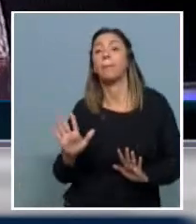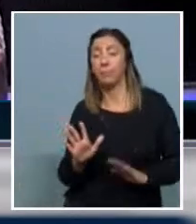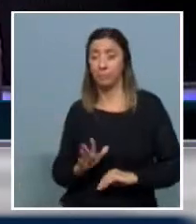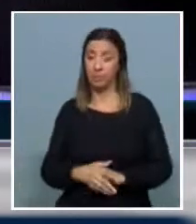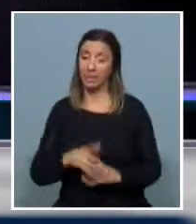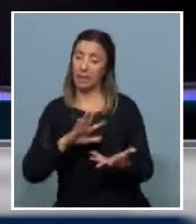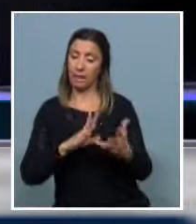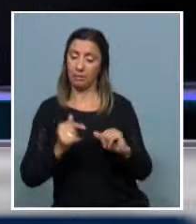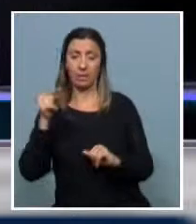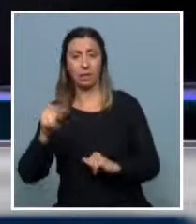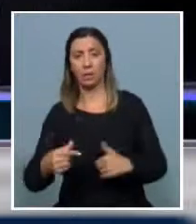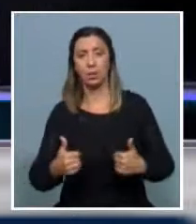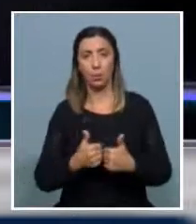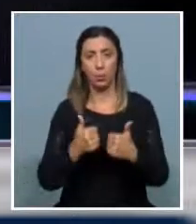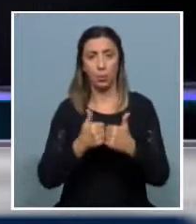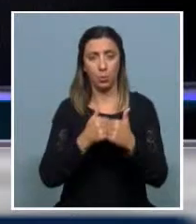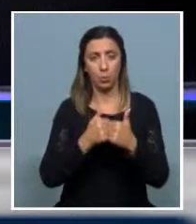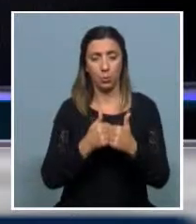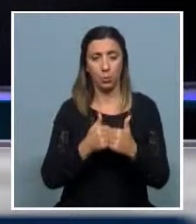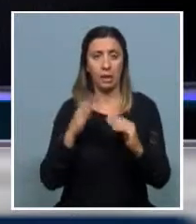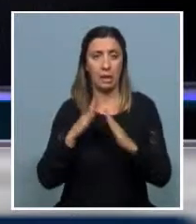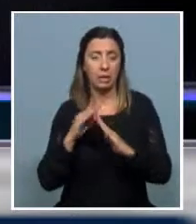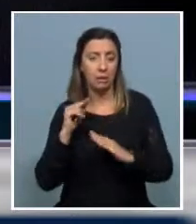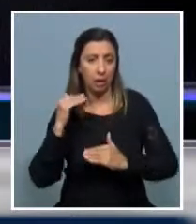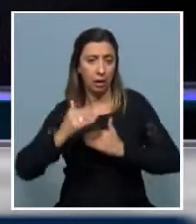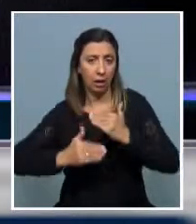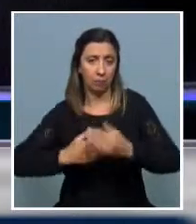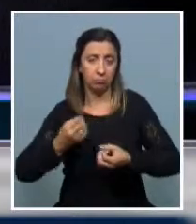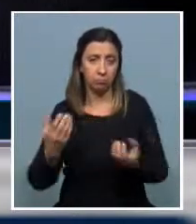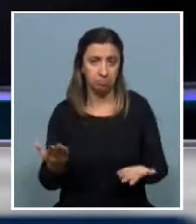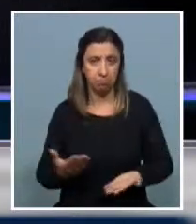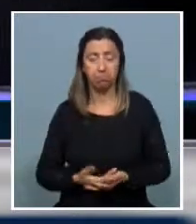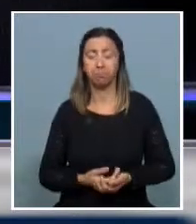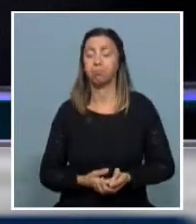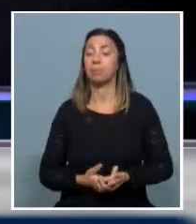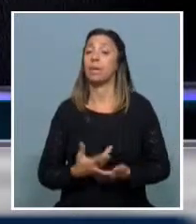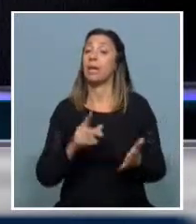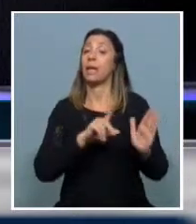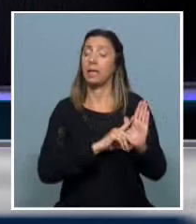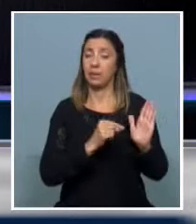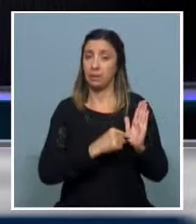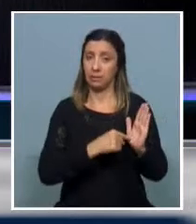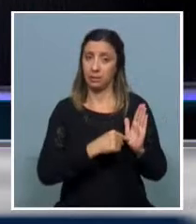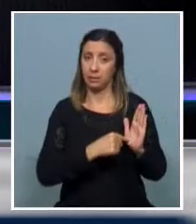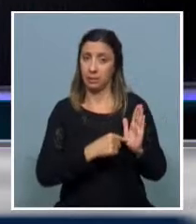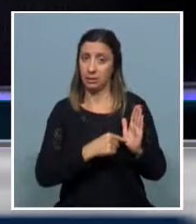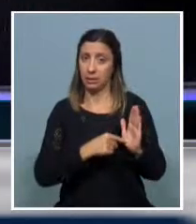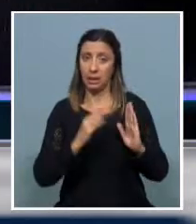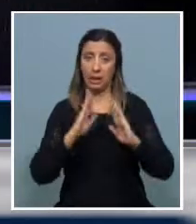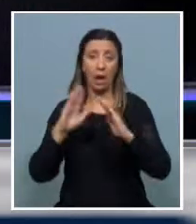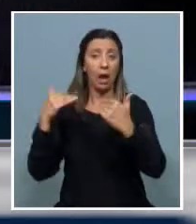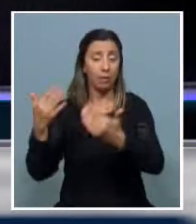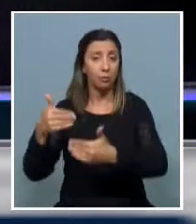había, de esa manera ellos controlaban el avance de las viviendas. El propio decreto que